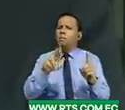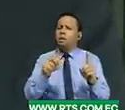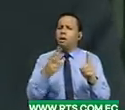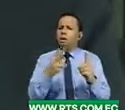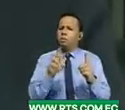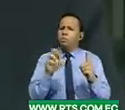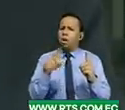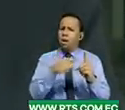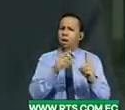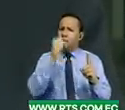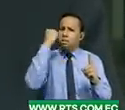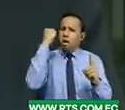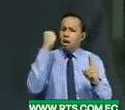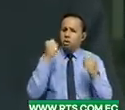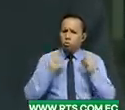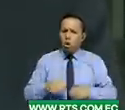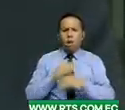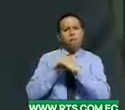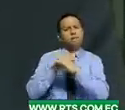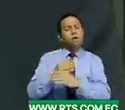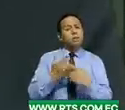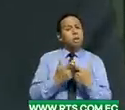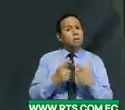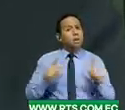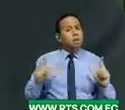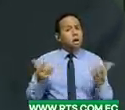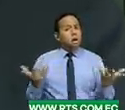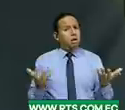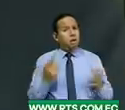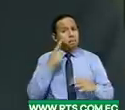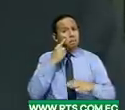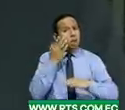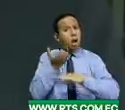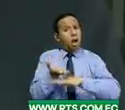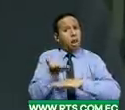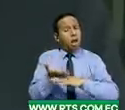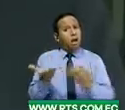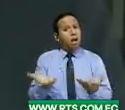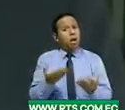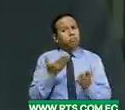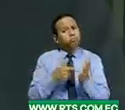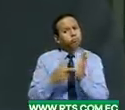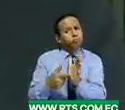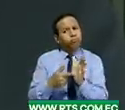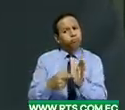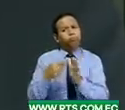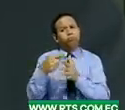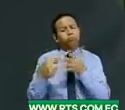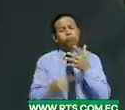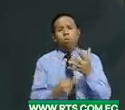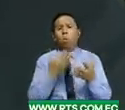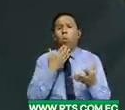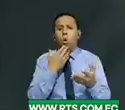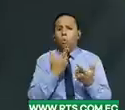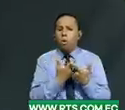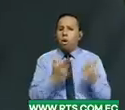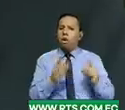libertad, es su derecho poder presentar las evidencias de su inocencia en una